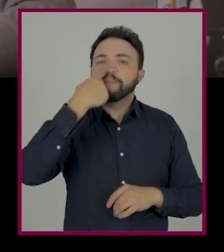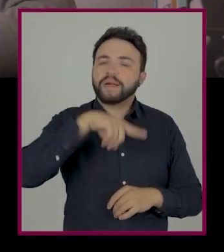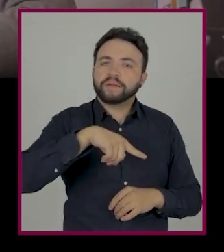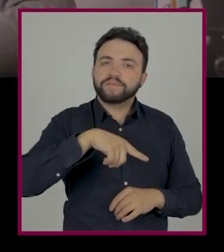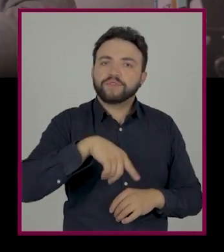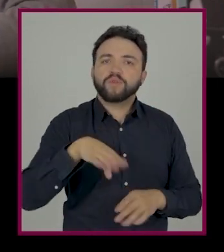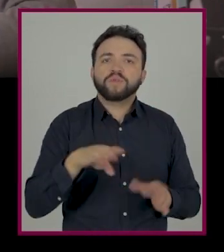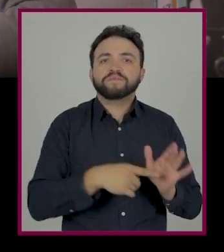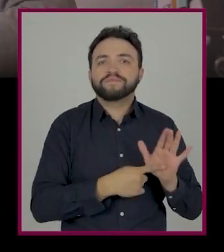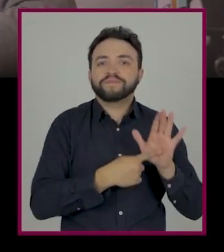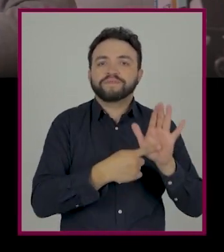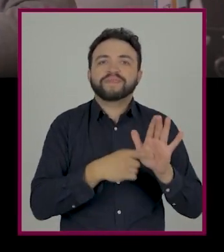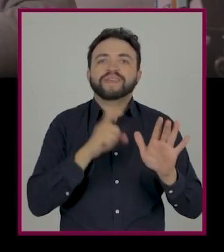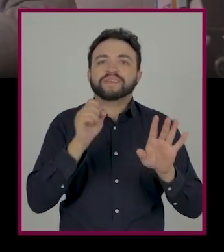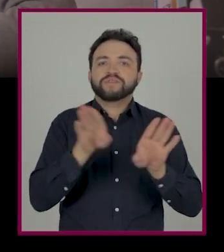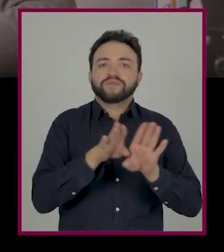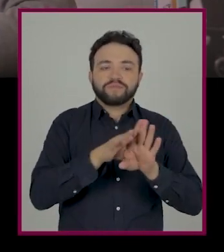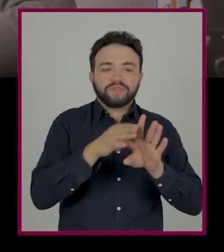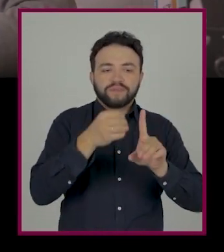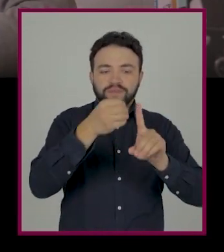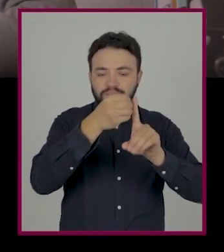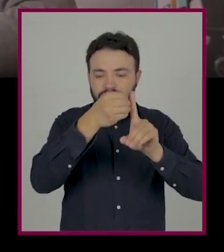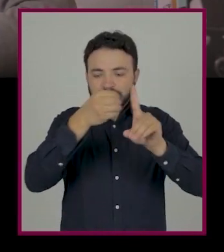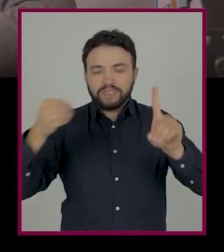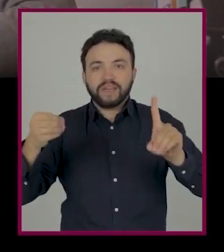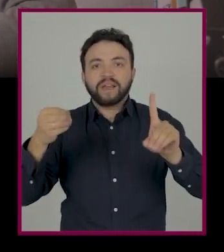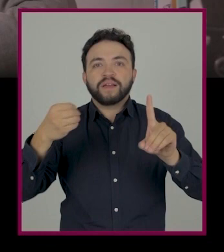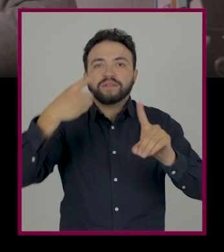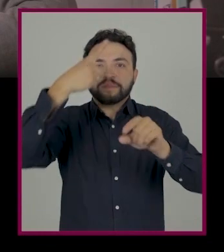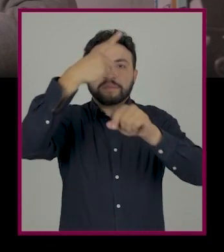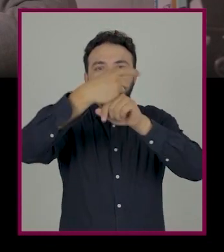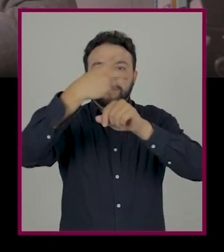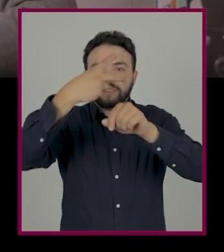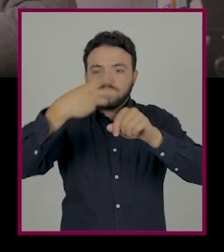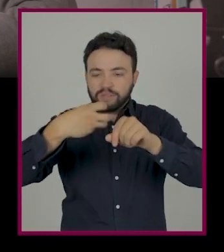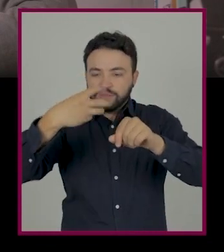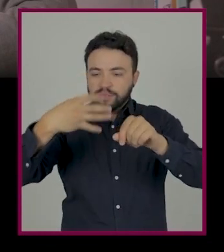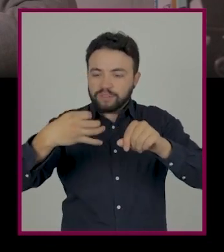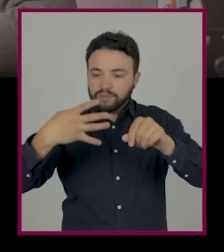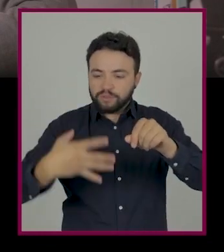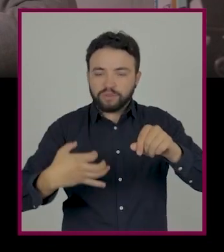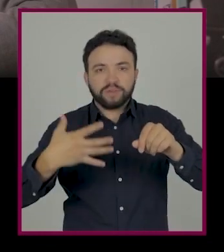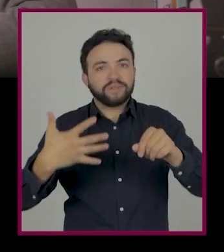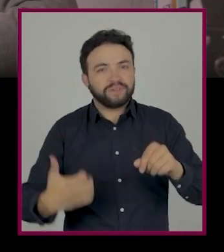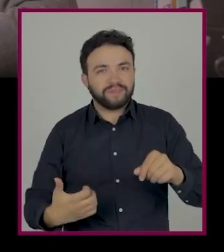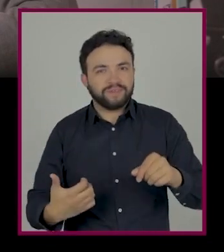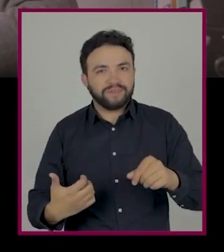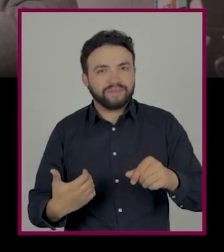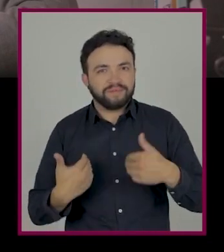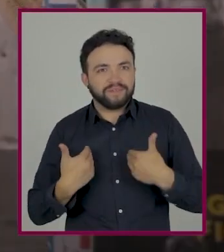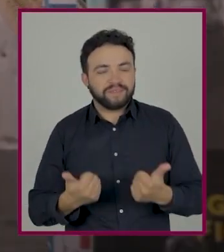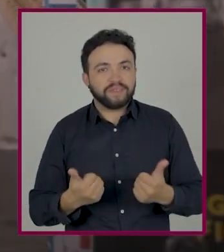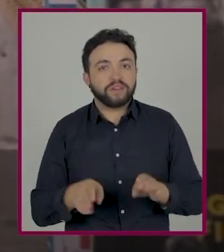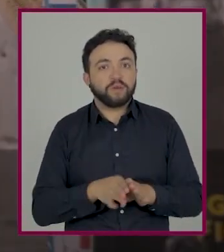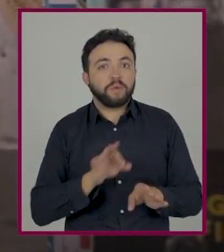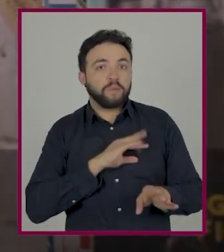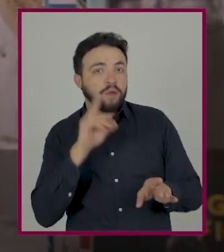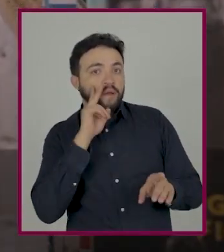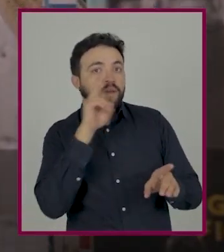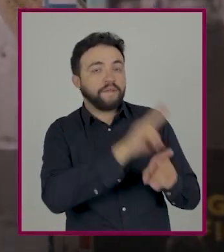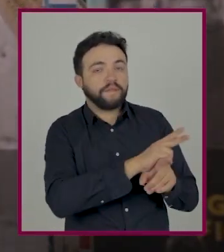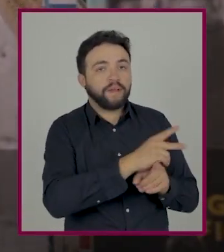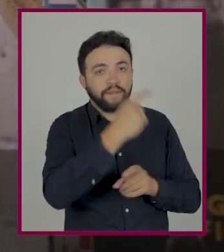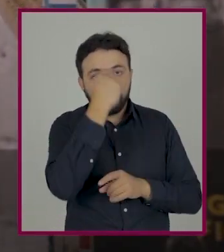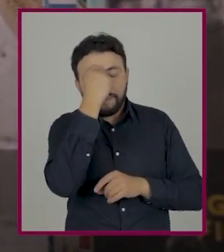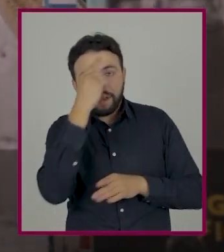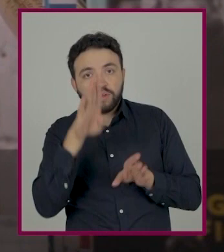La cadena de secuencia es muy útil para representar cualquier serie de eventos o procesos que ocurren de forma cronológica. ¿O las partes de